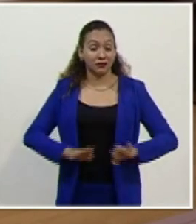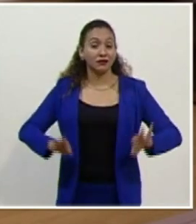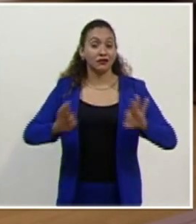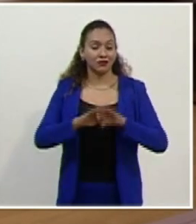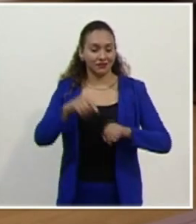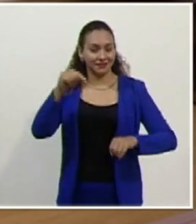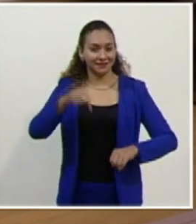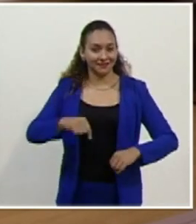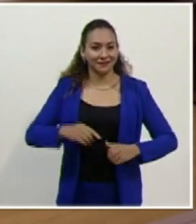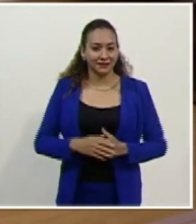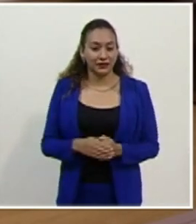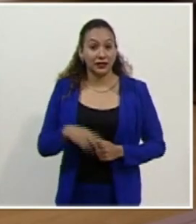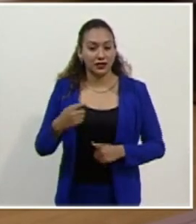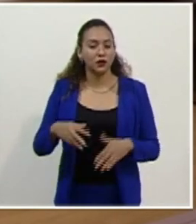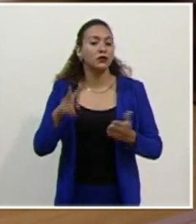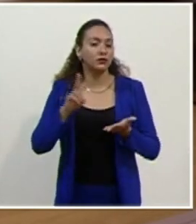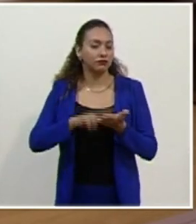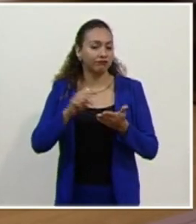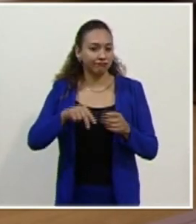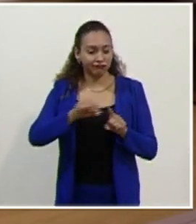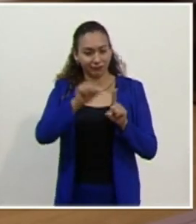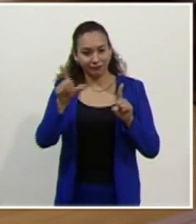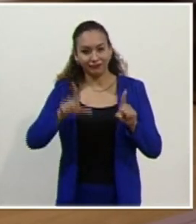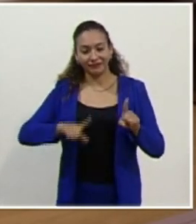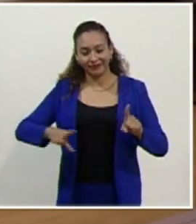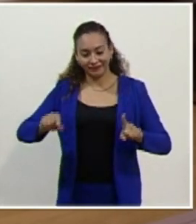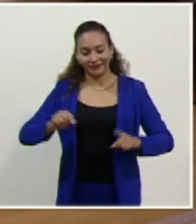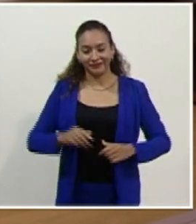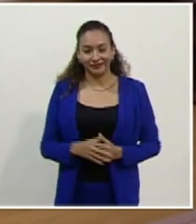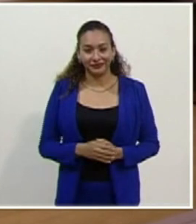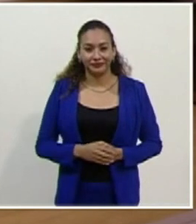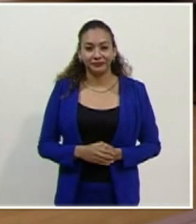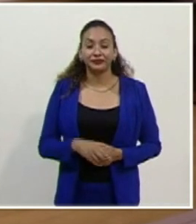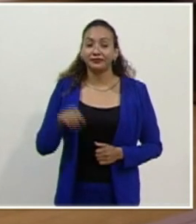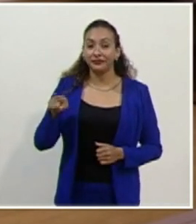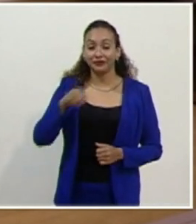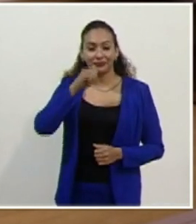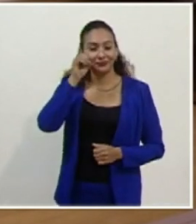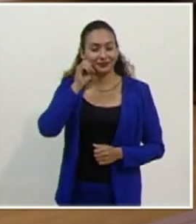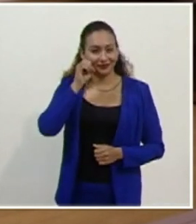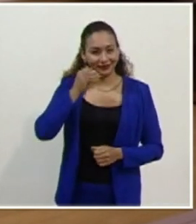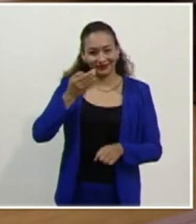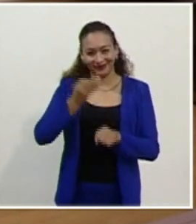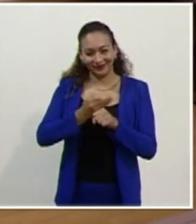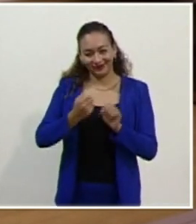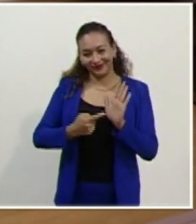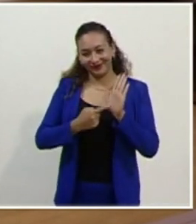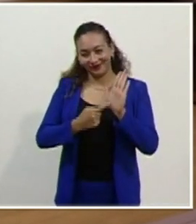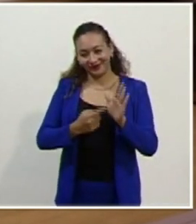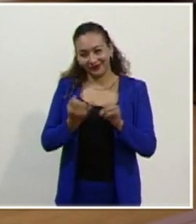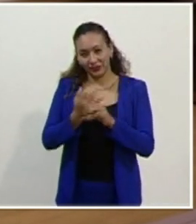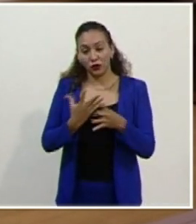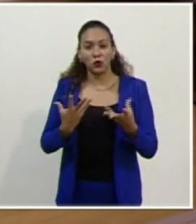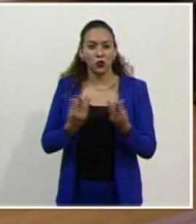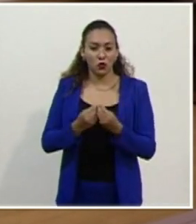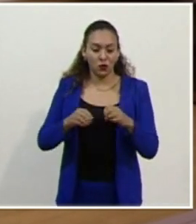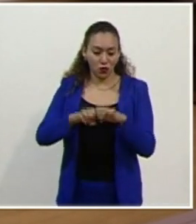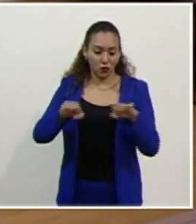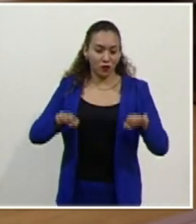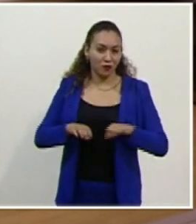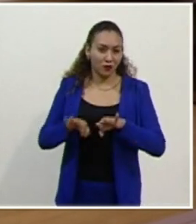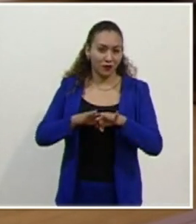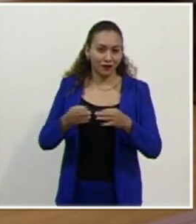también y sin duda la más relevante de México y de todo el mundo. Soy Oscar González y a nombre de todo este equipo de trabajo